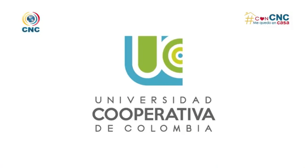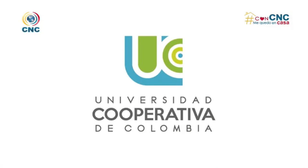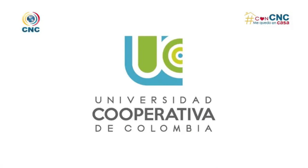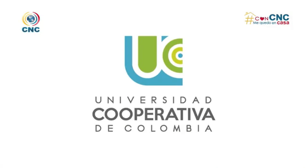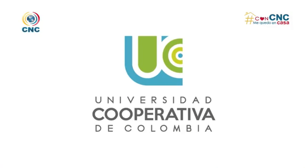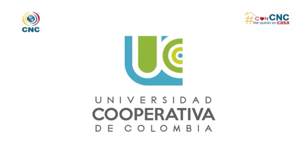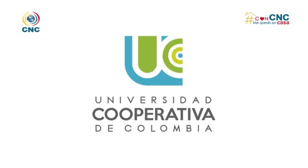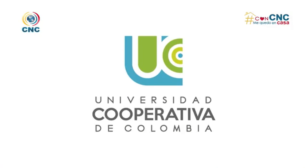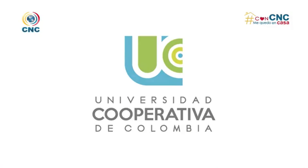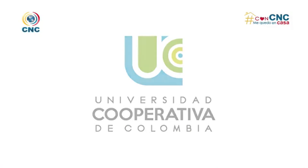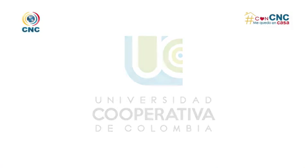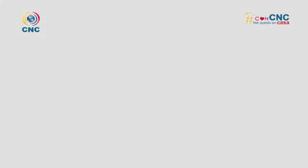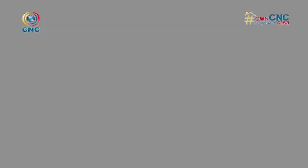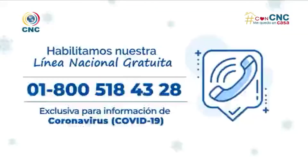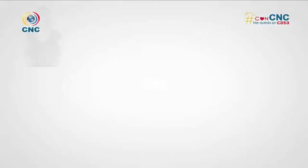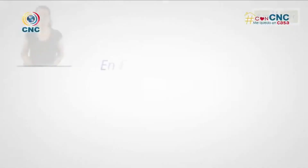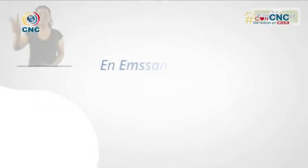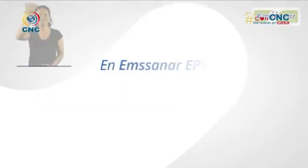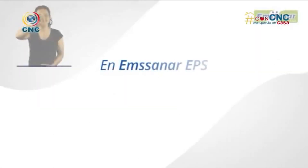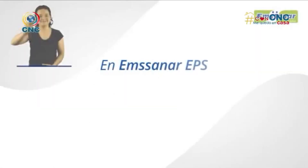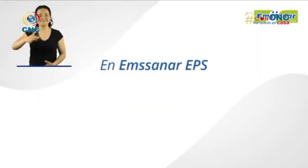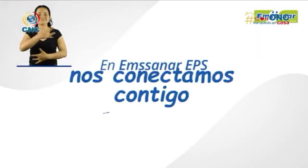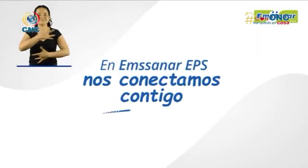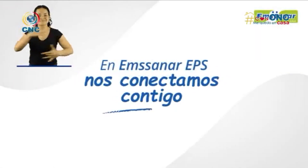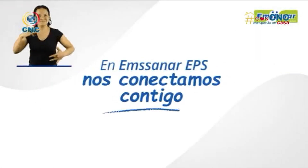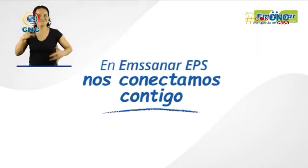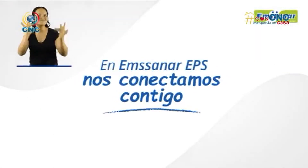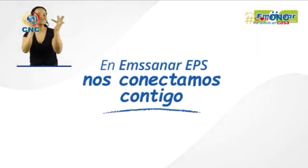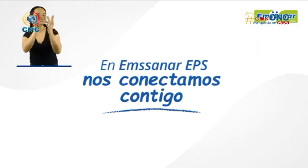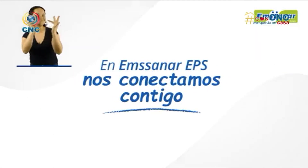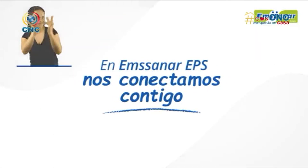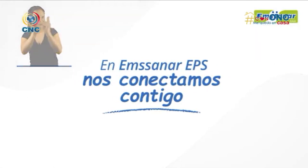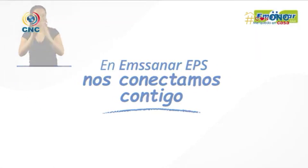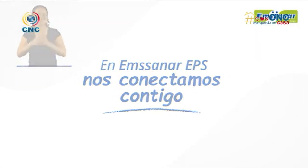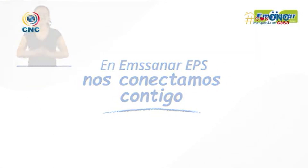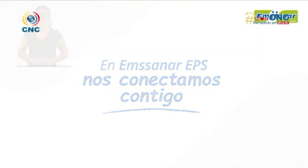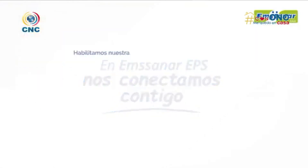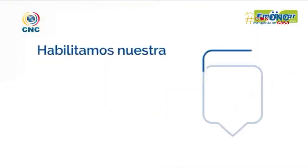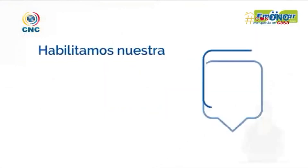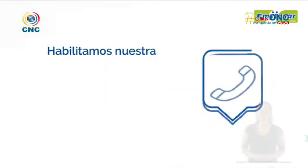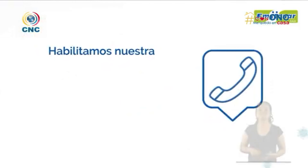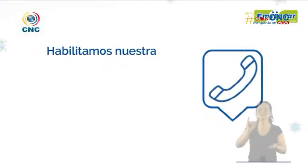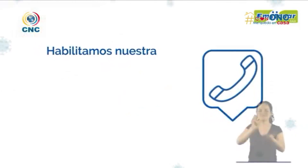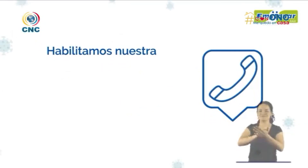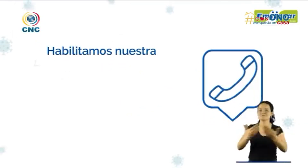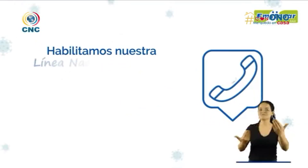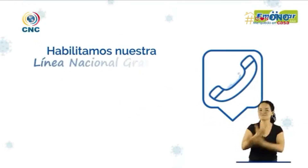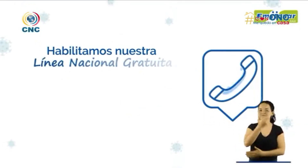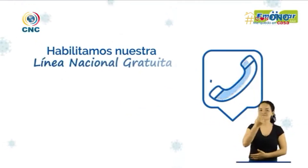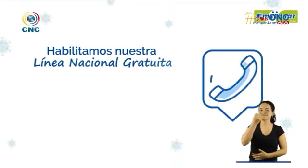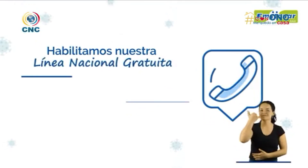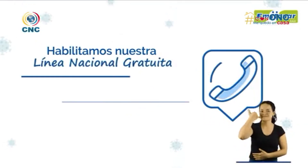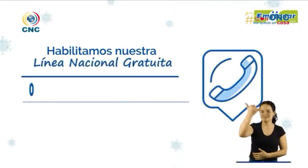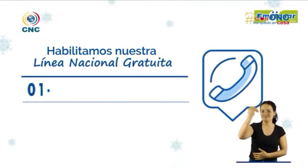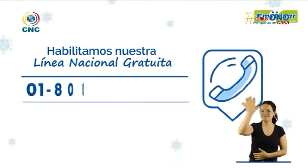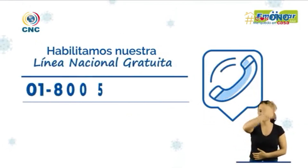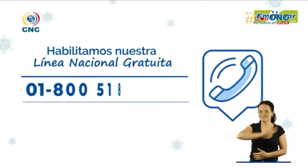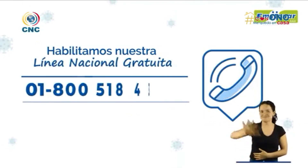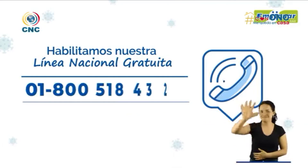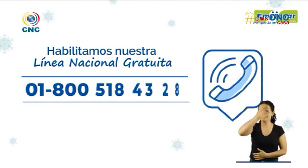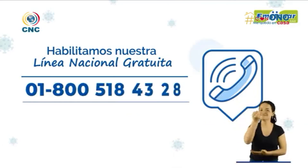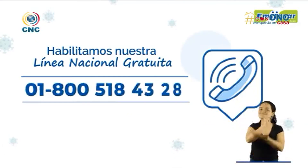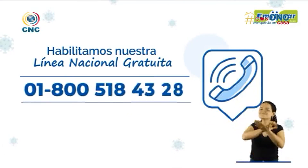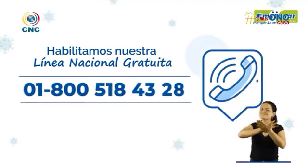Cooperativa de Colombia, Vigilada Mineducación. En Emsanare PS nos conectamos contigo. Por eso habilitamos nuestra línea gratuita